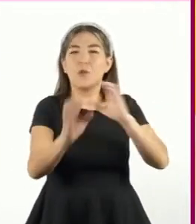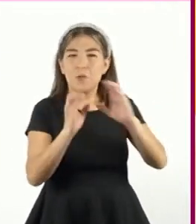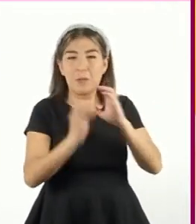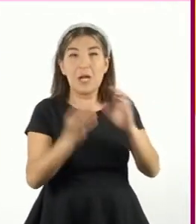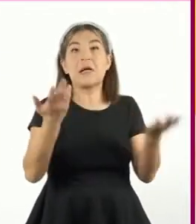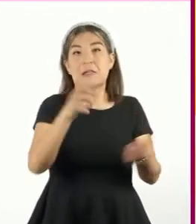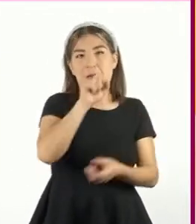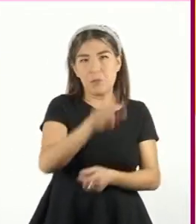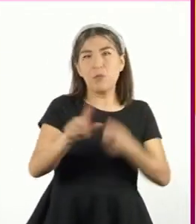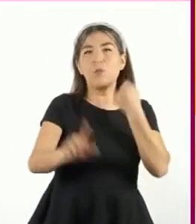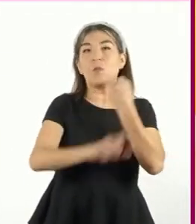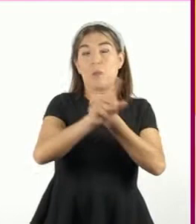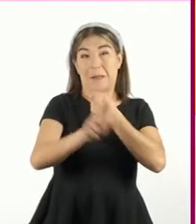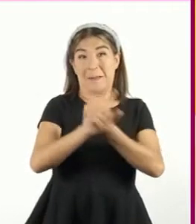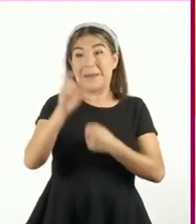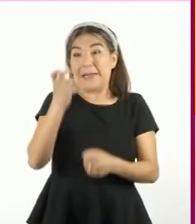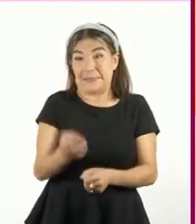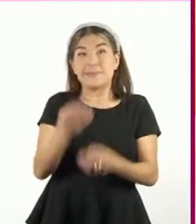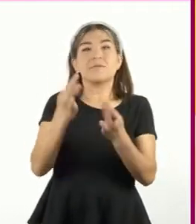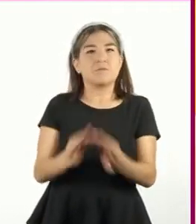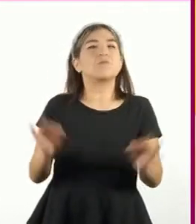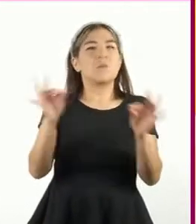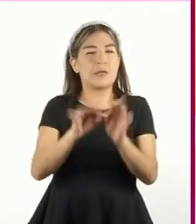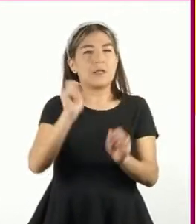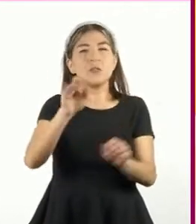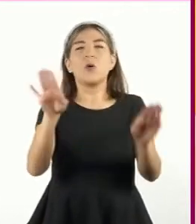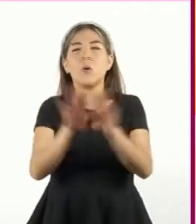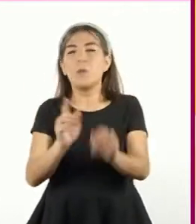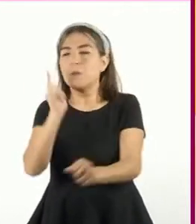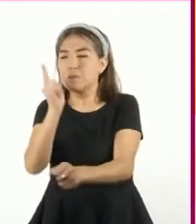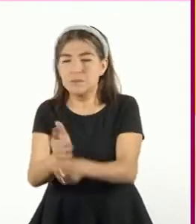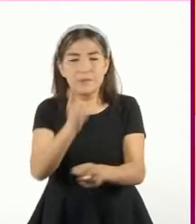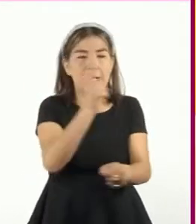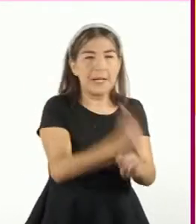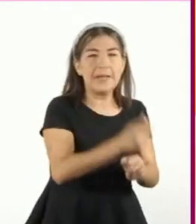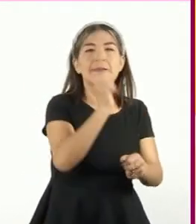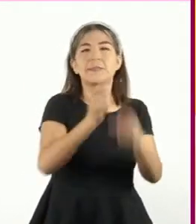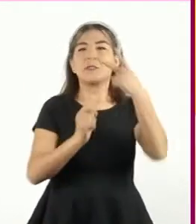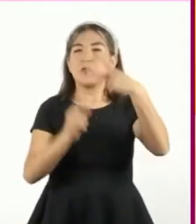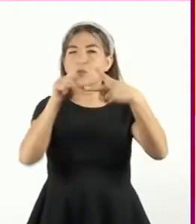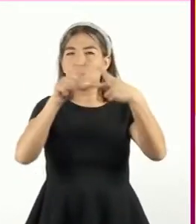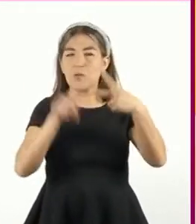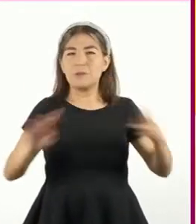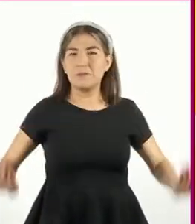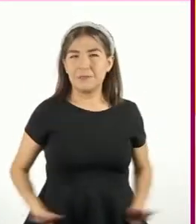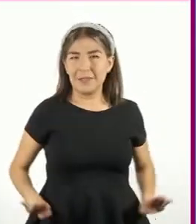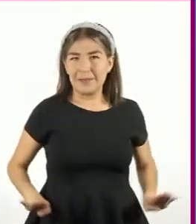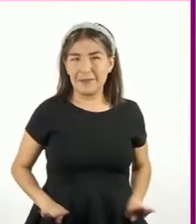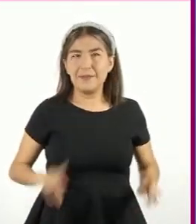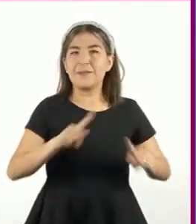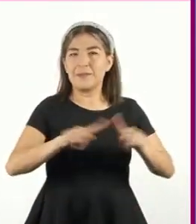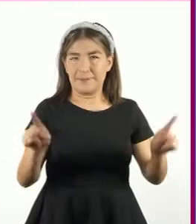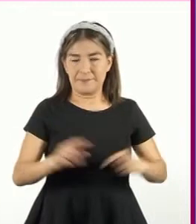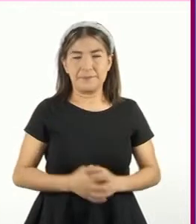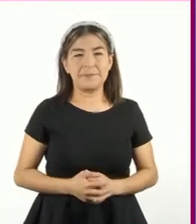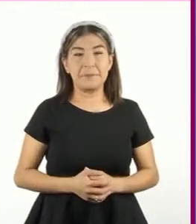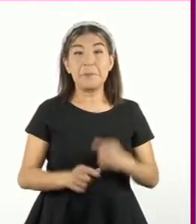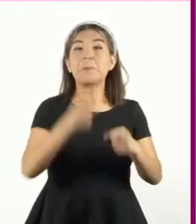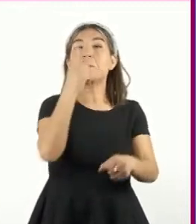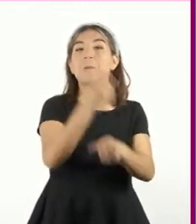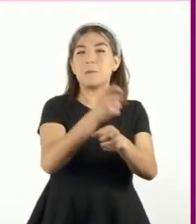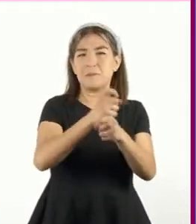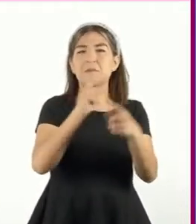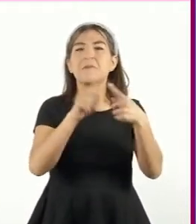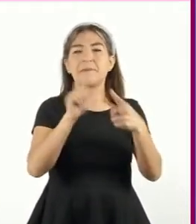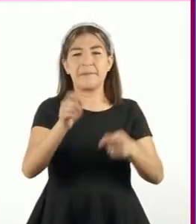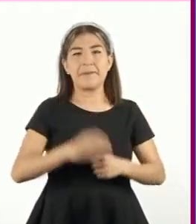un problema, por lo que es importante identificar dos características del conflicto. La primera, que